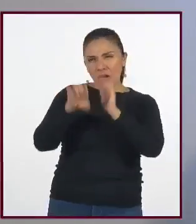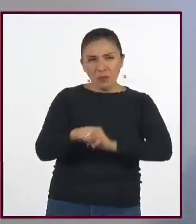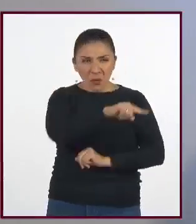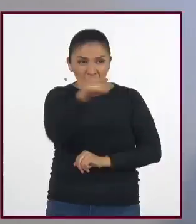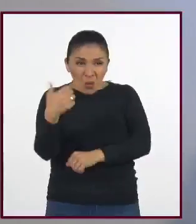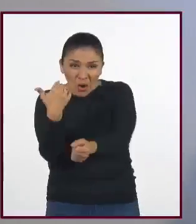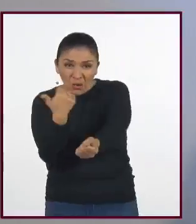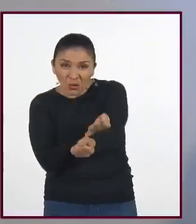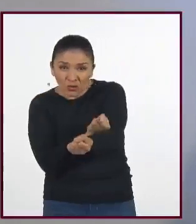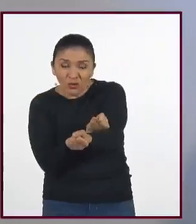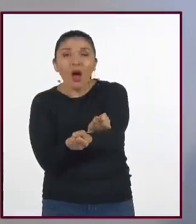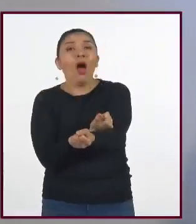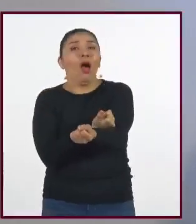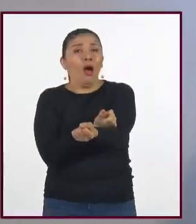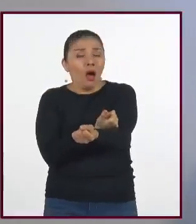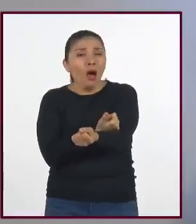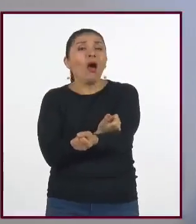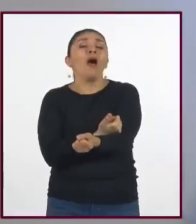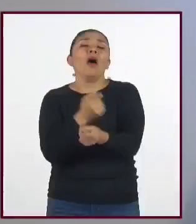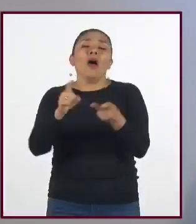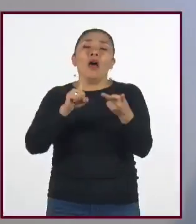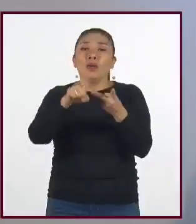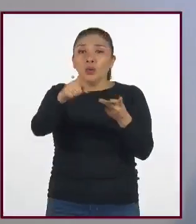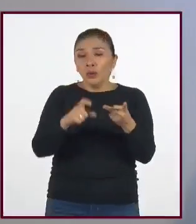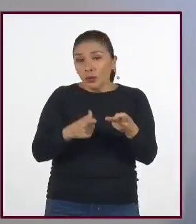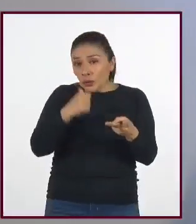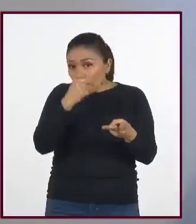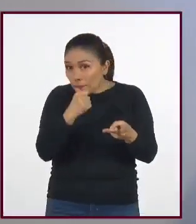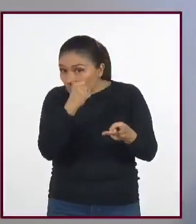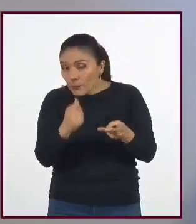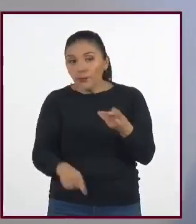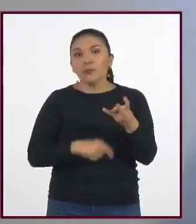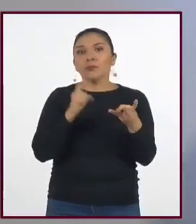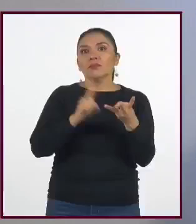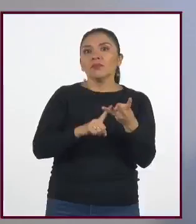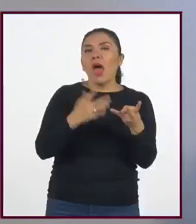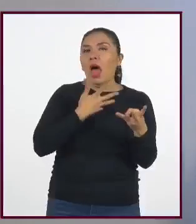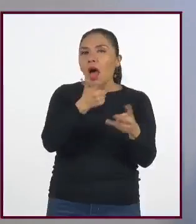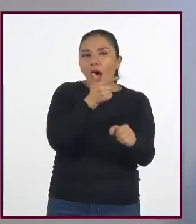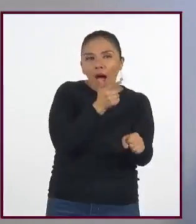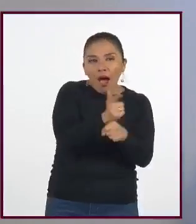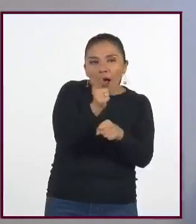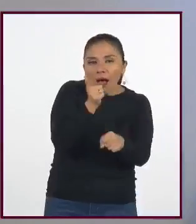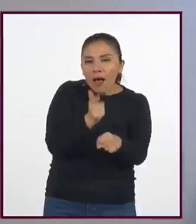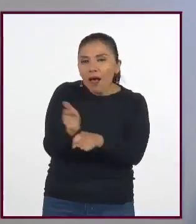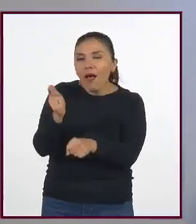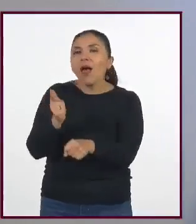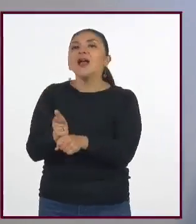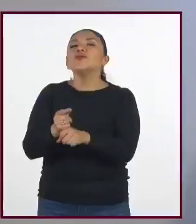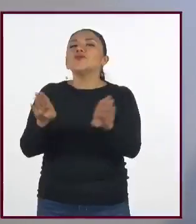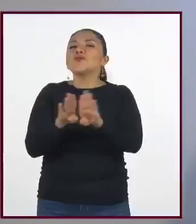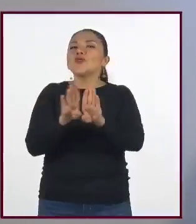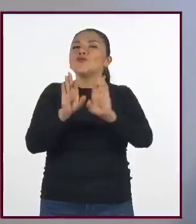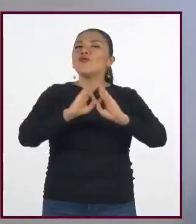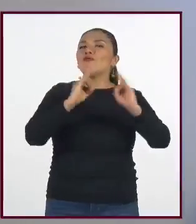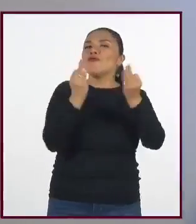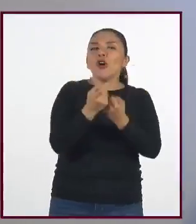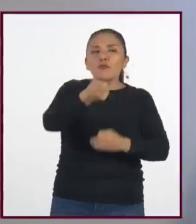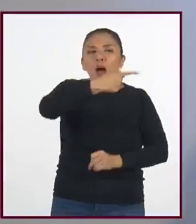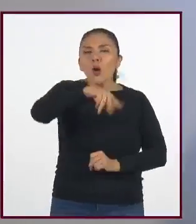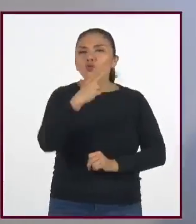inyectan, los que inhalan, o sea, podemos ir identificando por el mecanismo en la que se